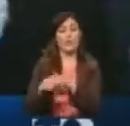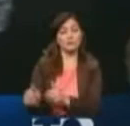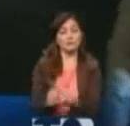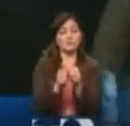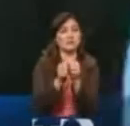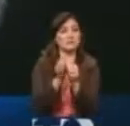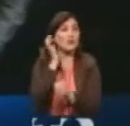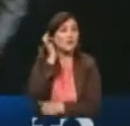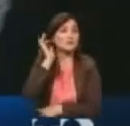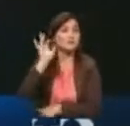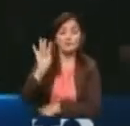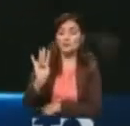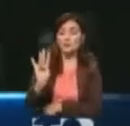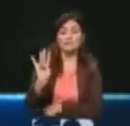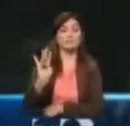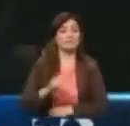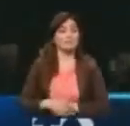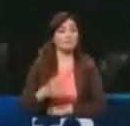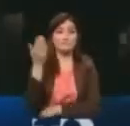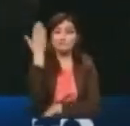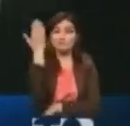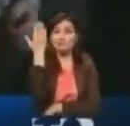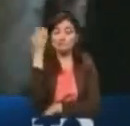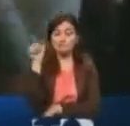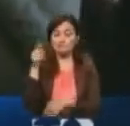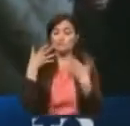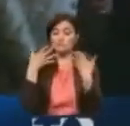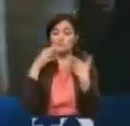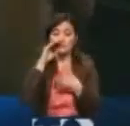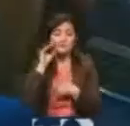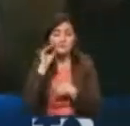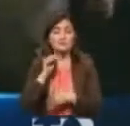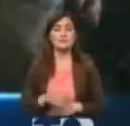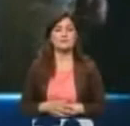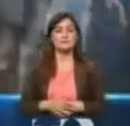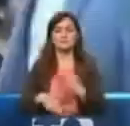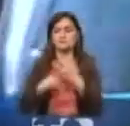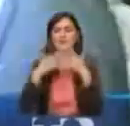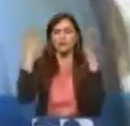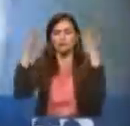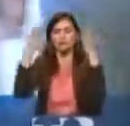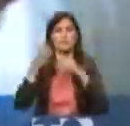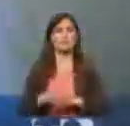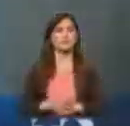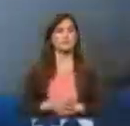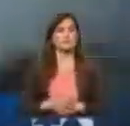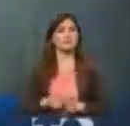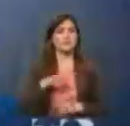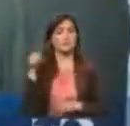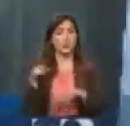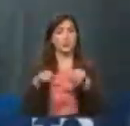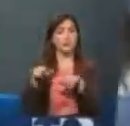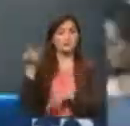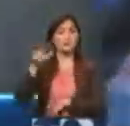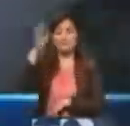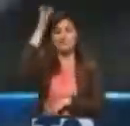acompañado por su esposa Rocío González y por el alcalde de Guayaquil, Jaime Nebot, en medio de aplausos. Esto mientras que del otro lado, Jorge